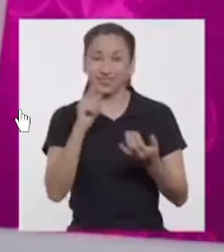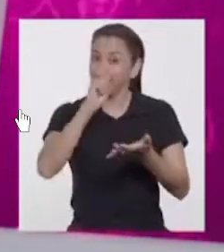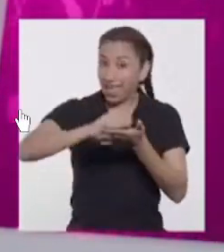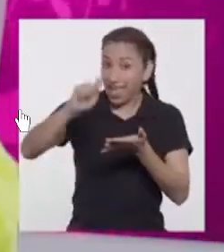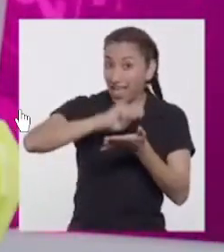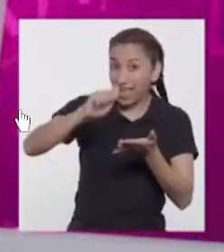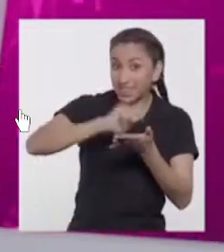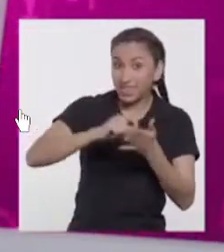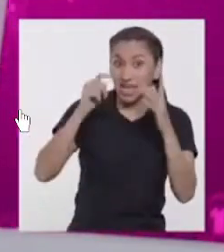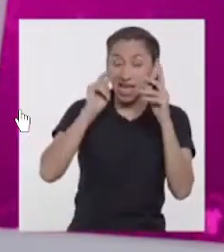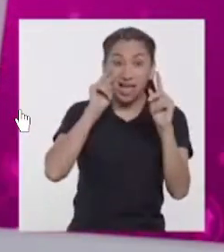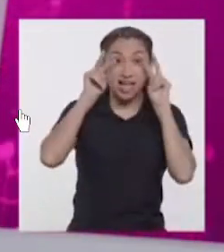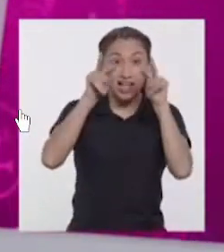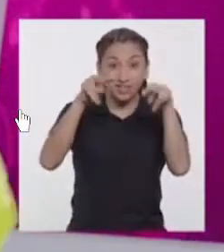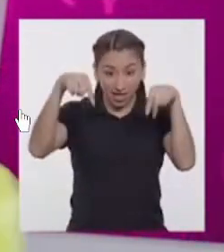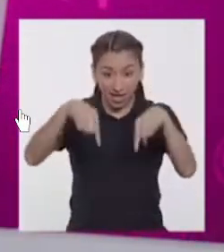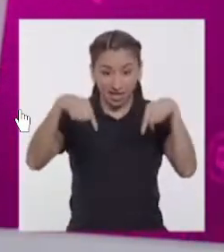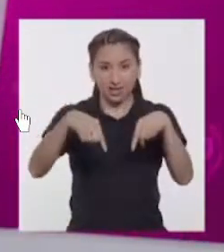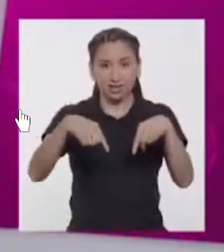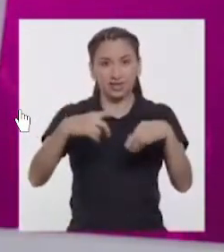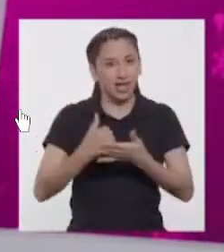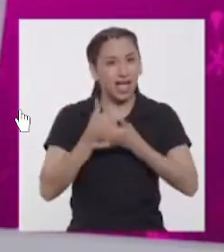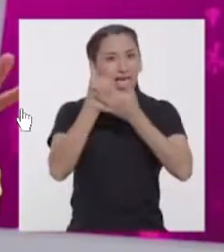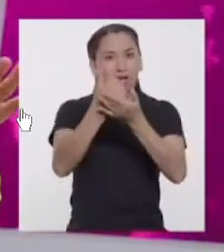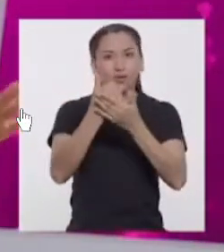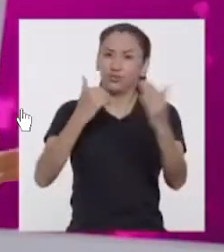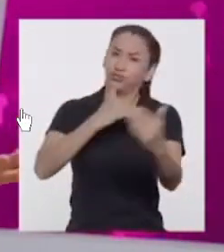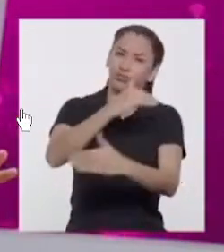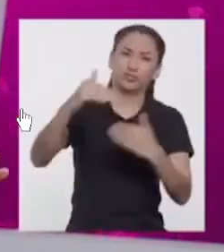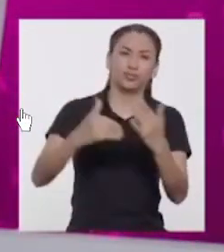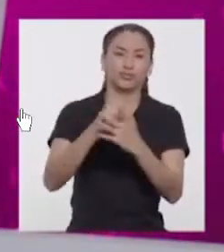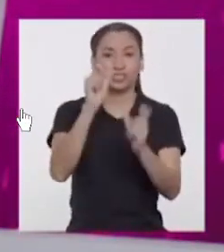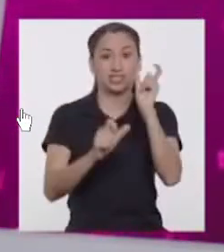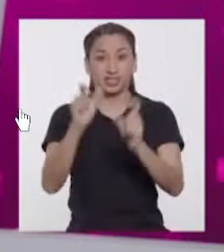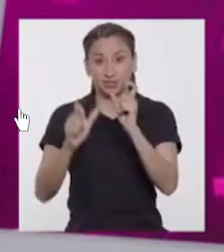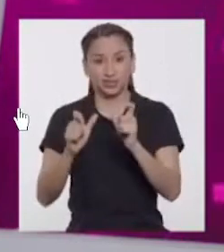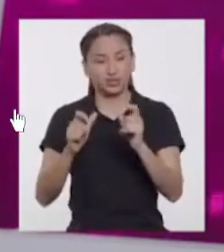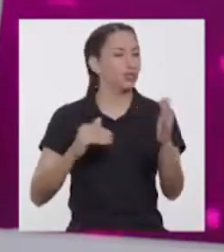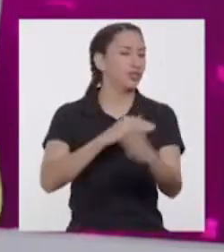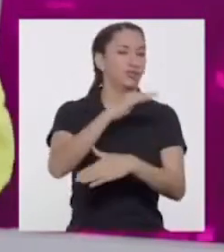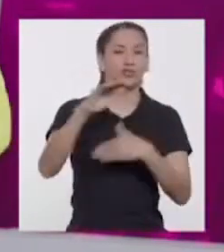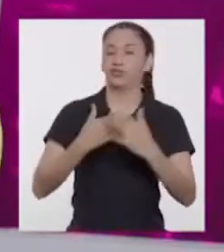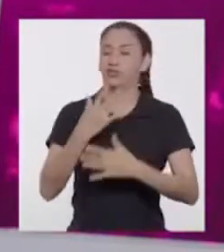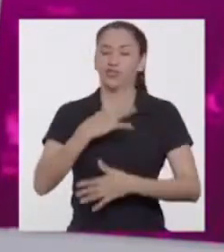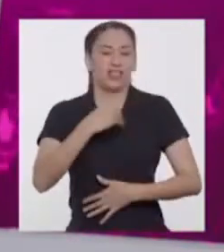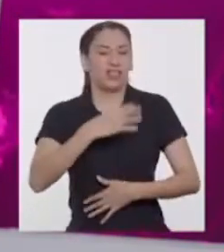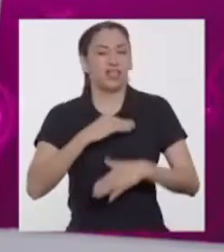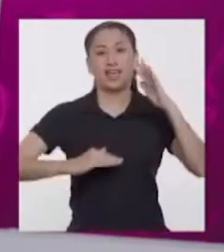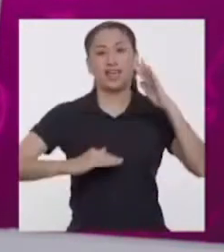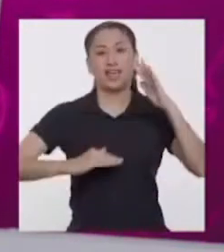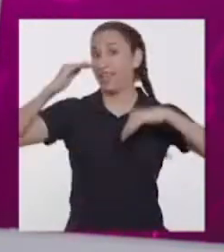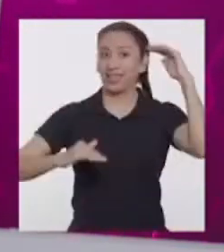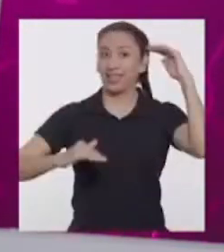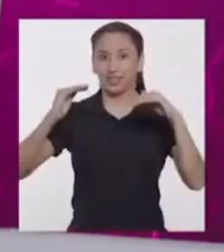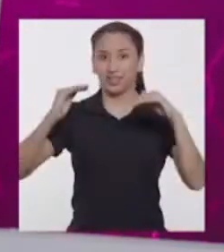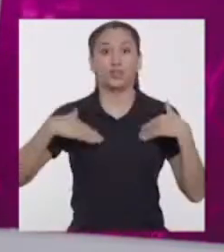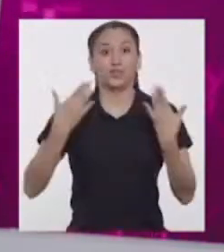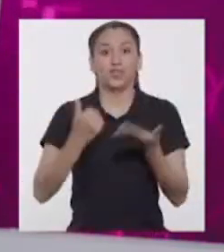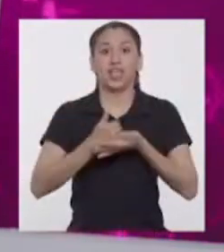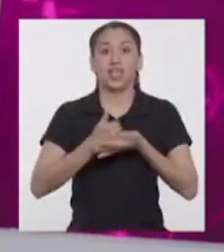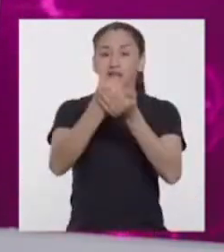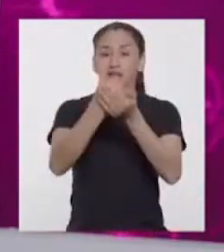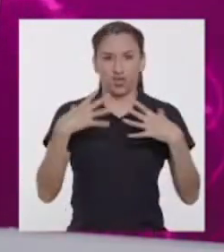las actividades que vemos aquí sirven a todas las personas de todas las edades y pueden ayudar